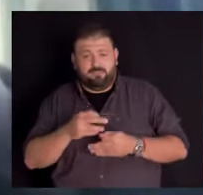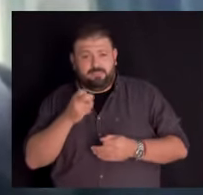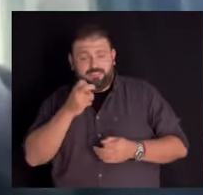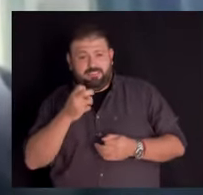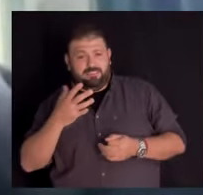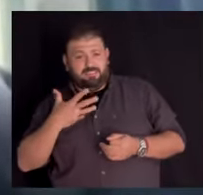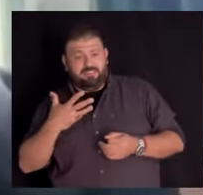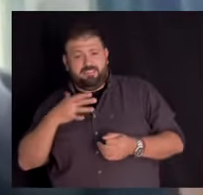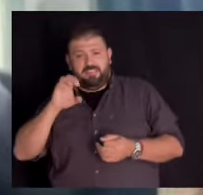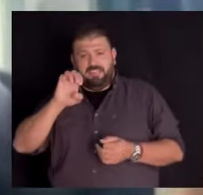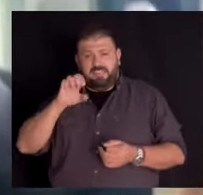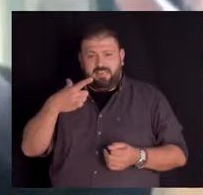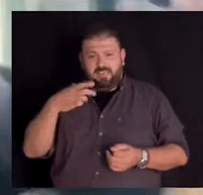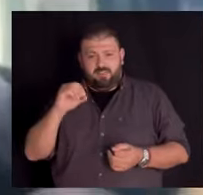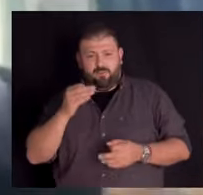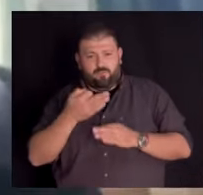Fruta